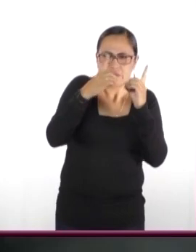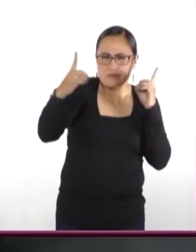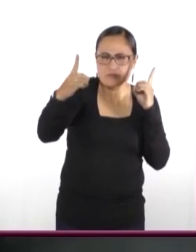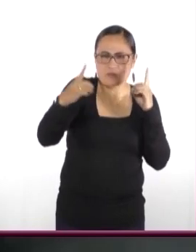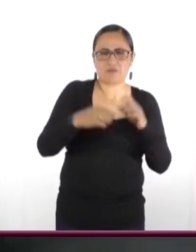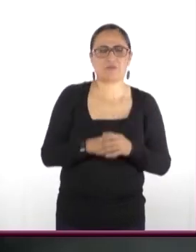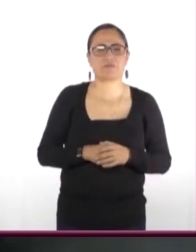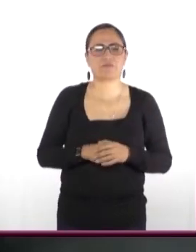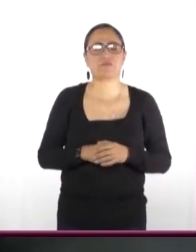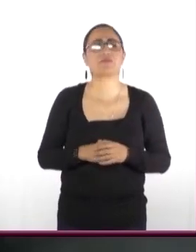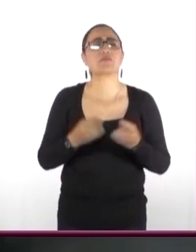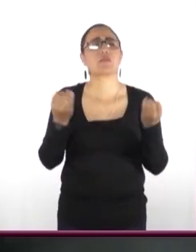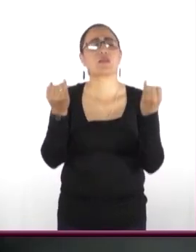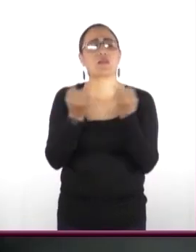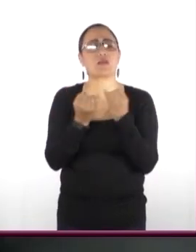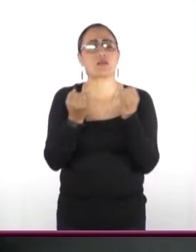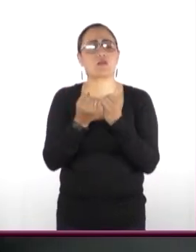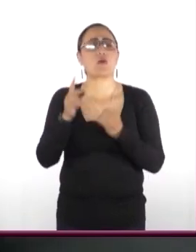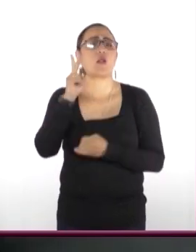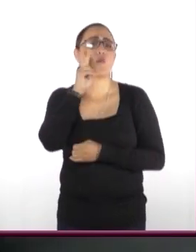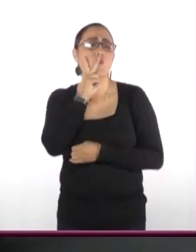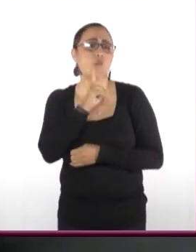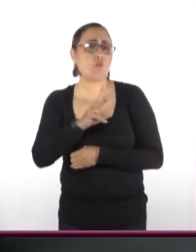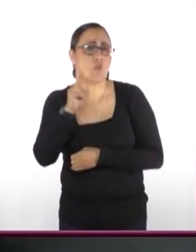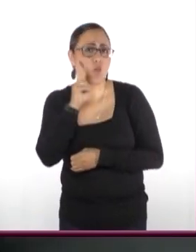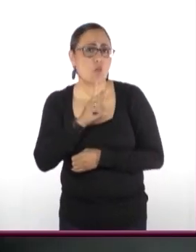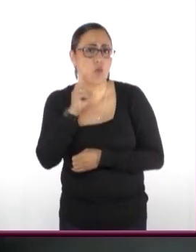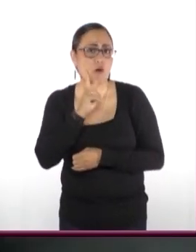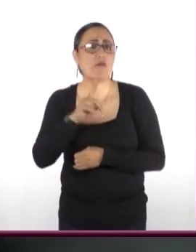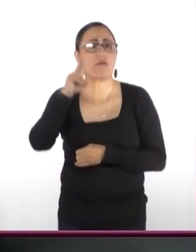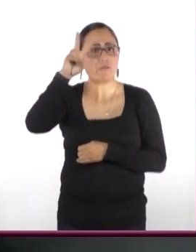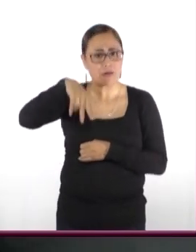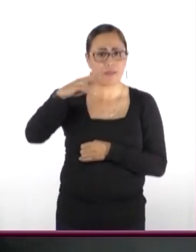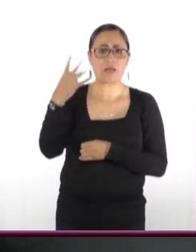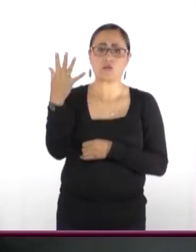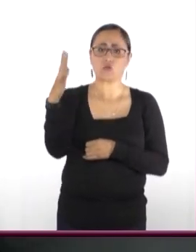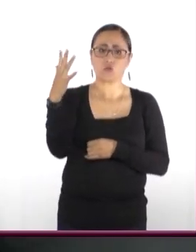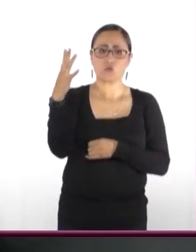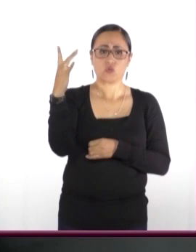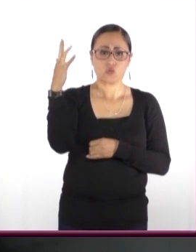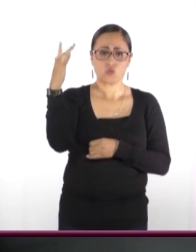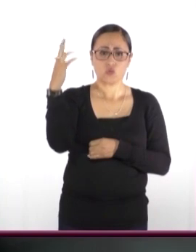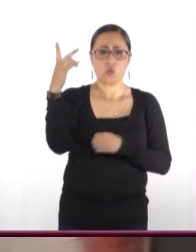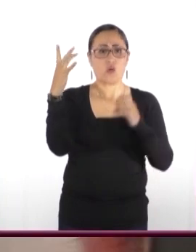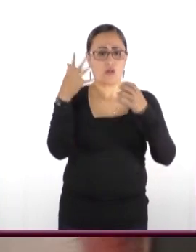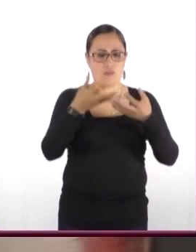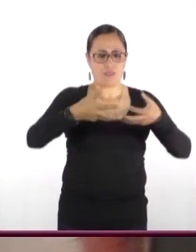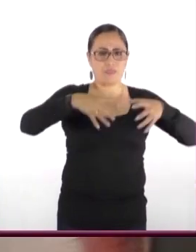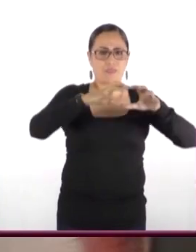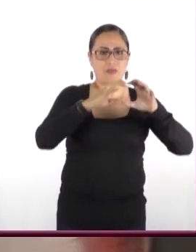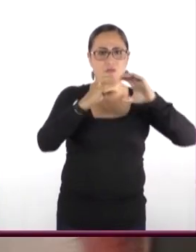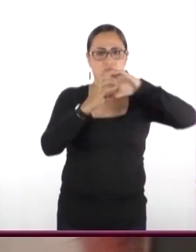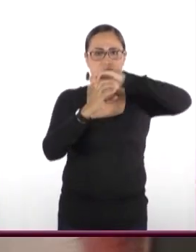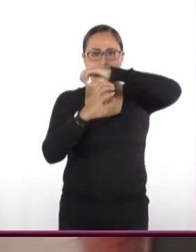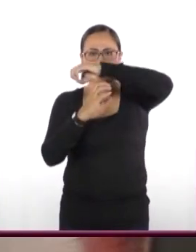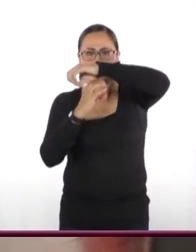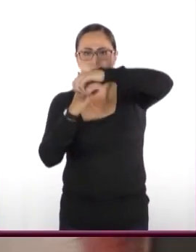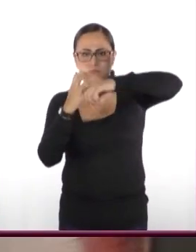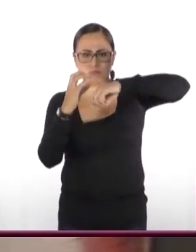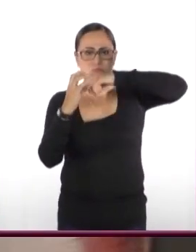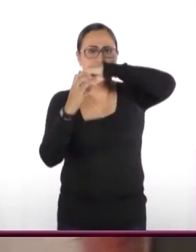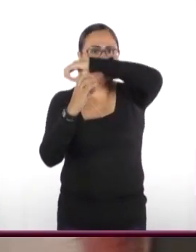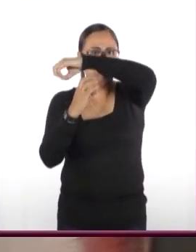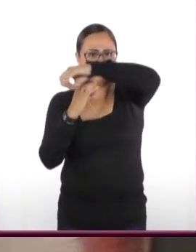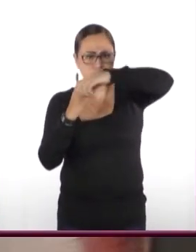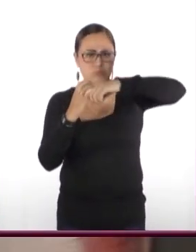Por cierto, es la prueba más fuerte de que la Tierra se mueve alrededor del Sol. Qué increíble. ¿Y hay